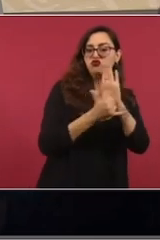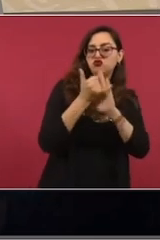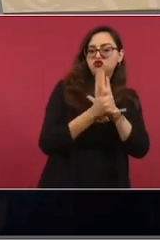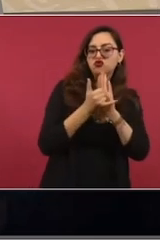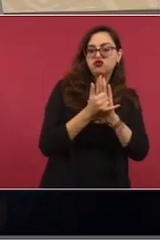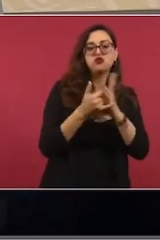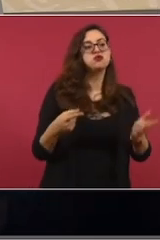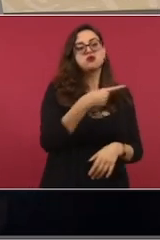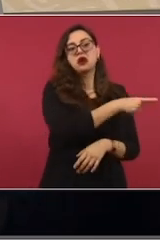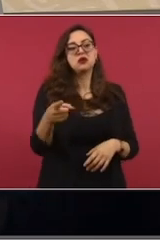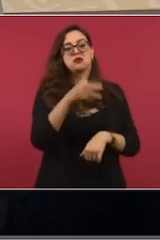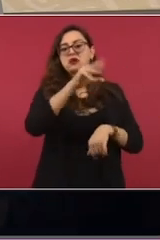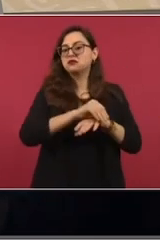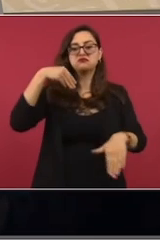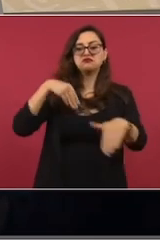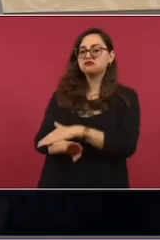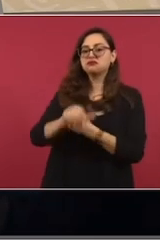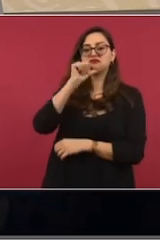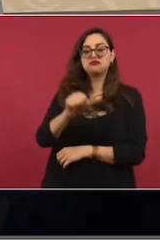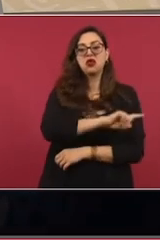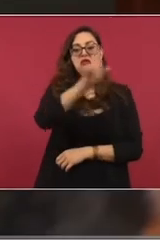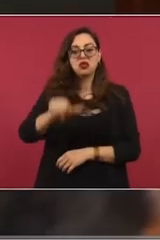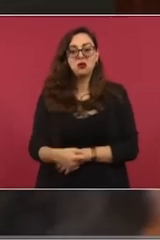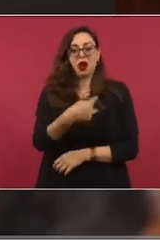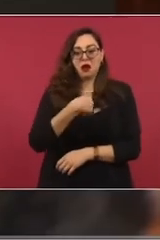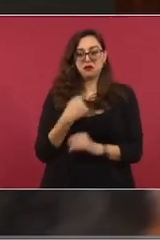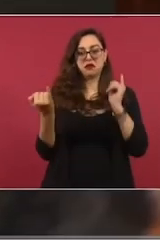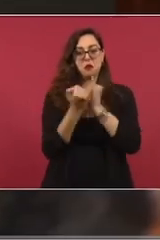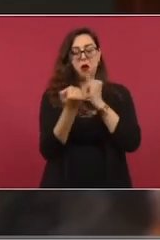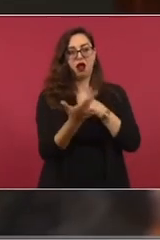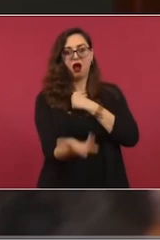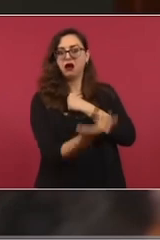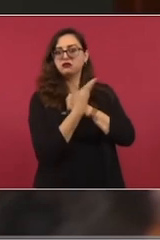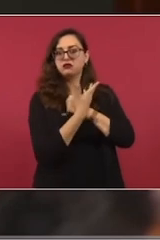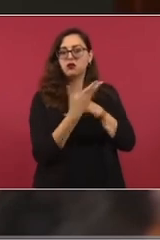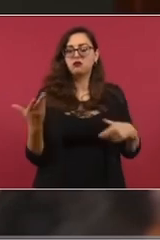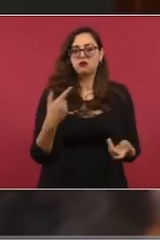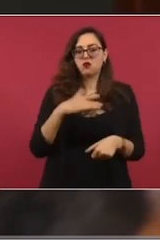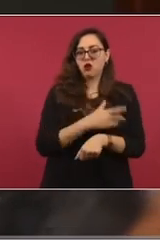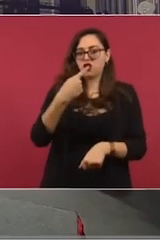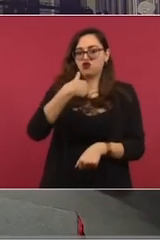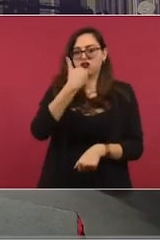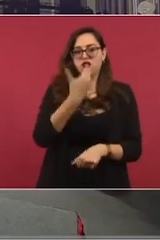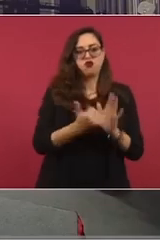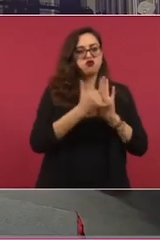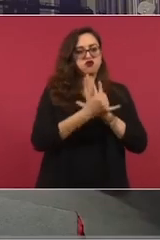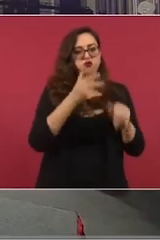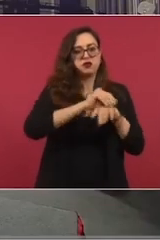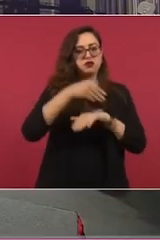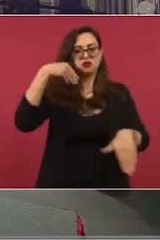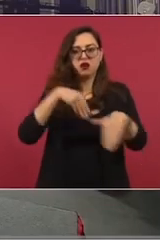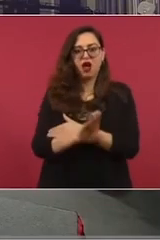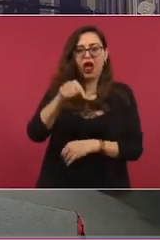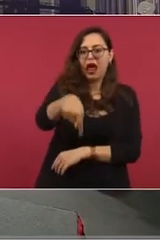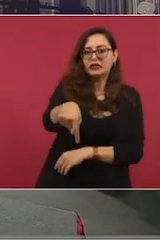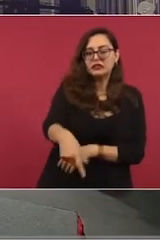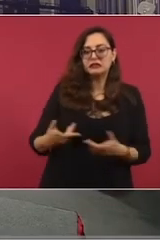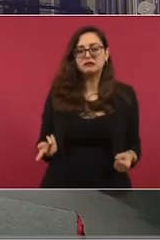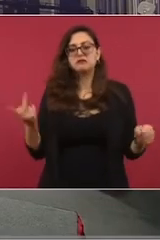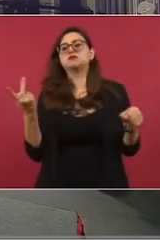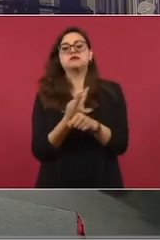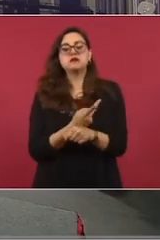a mí pues se me amenazó que también no me iban a dar acceso por andar hablando por los youtubers no en aquel entonces similar Si usted me lo permite para estas nuevas generaciones que no piensen